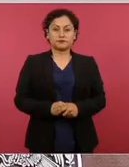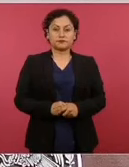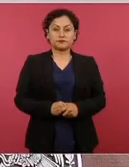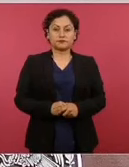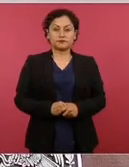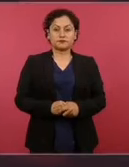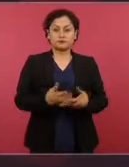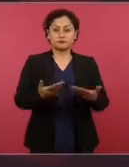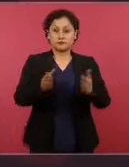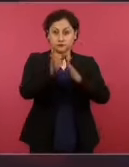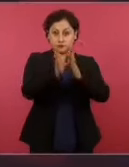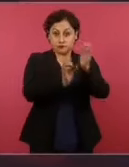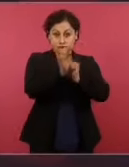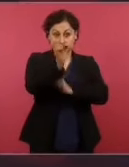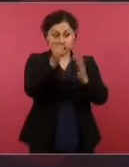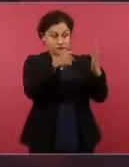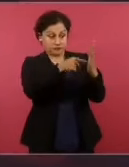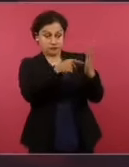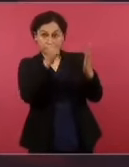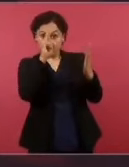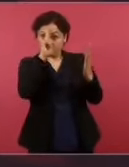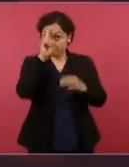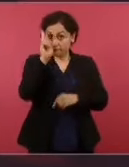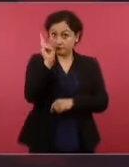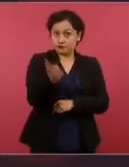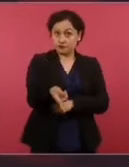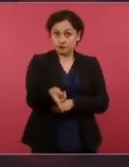en la Constitución, en la ley,